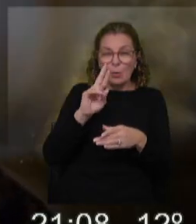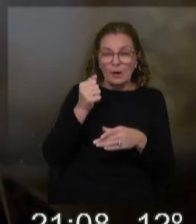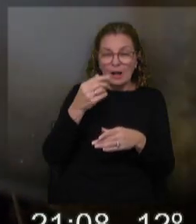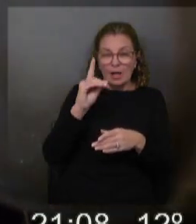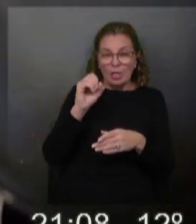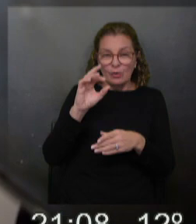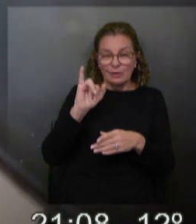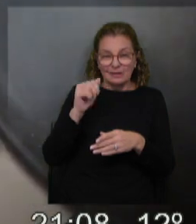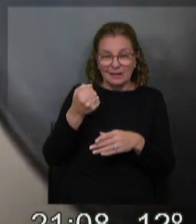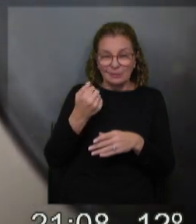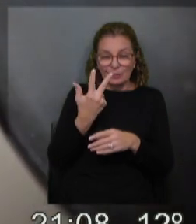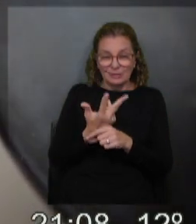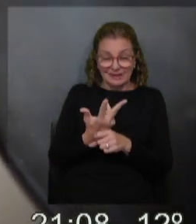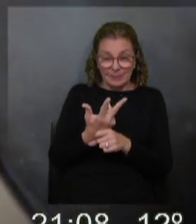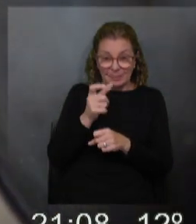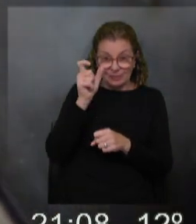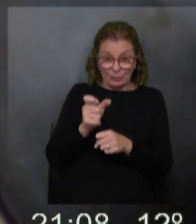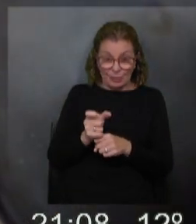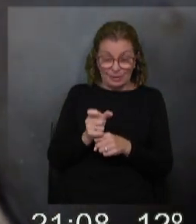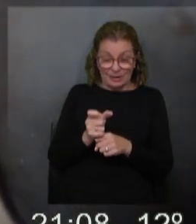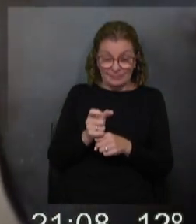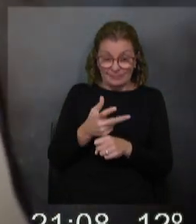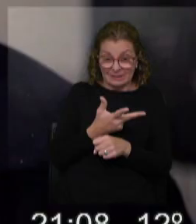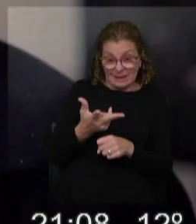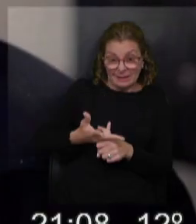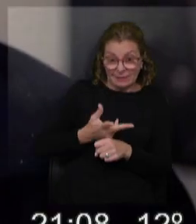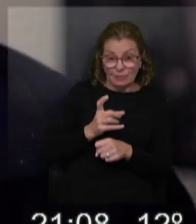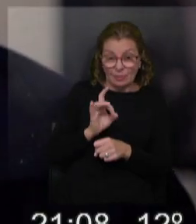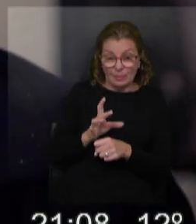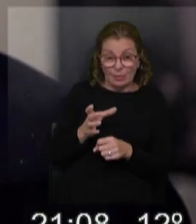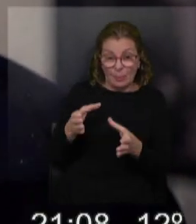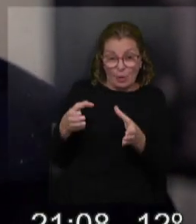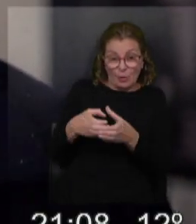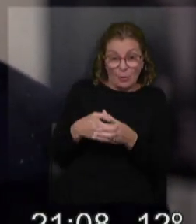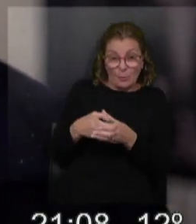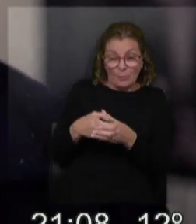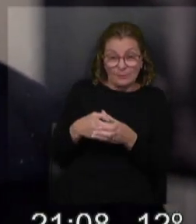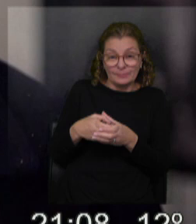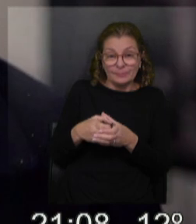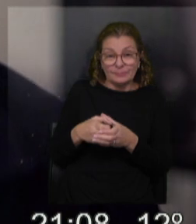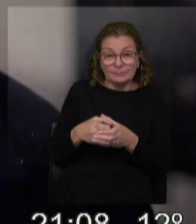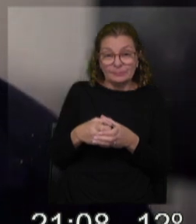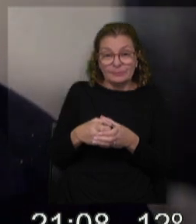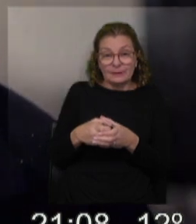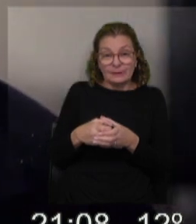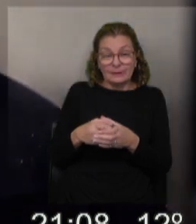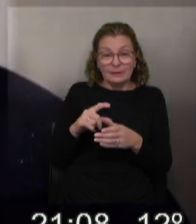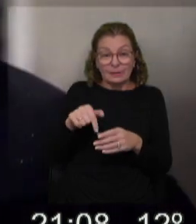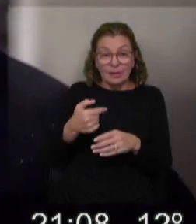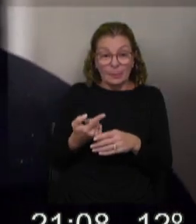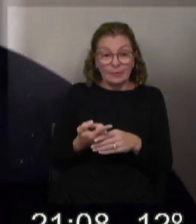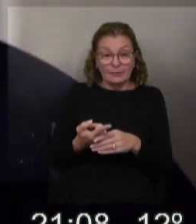es María Laura Blanco, Silvia Carrero Parrish y yo. Ese es como el núcleo duro, digamos. Bien. Y